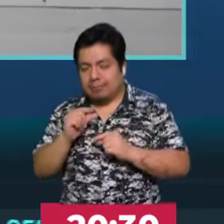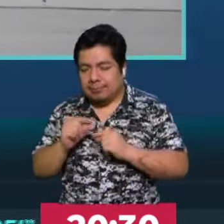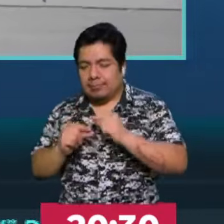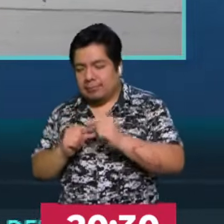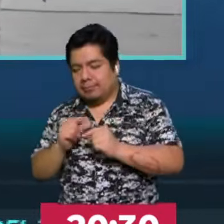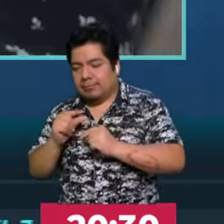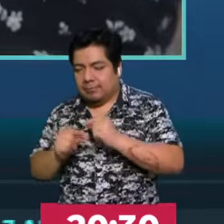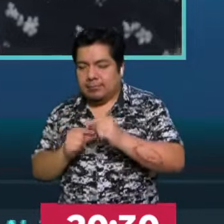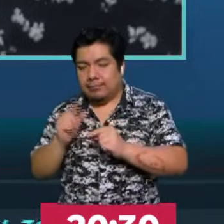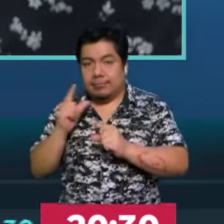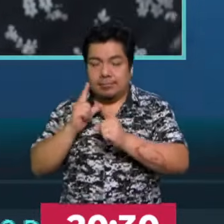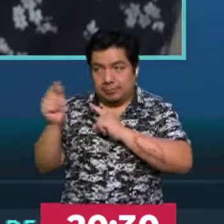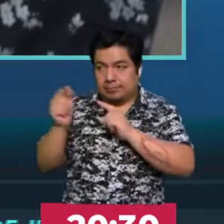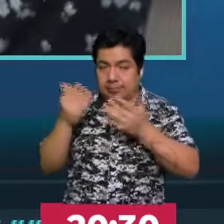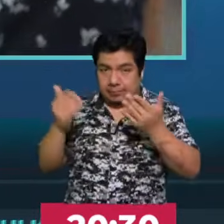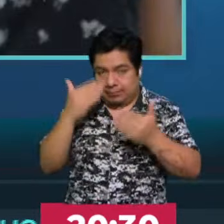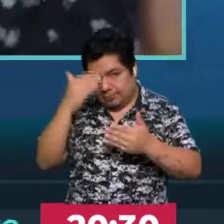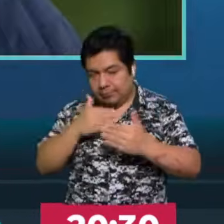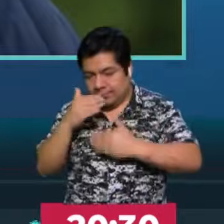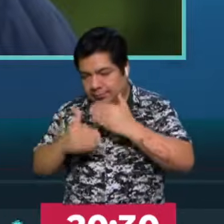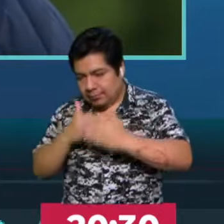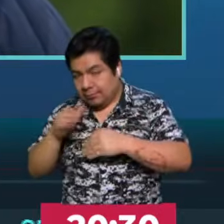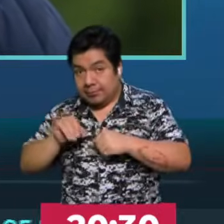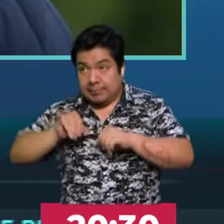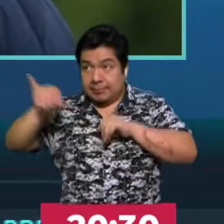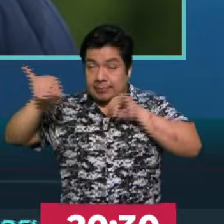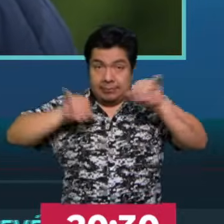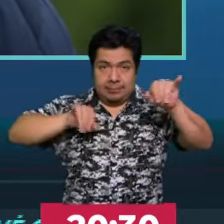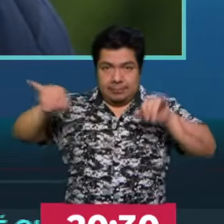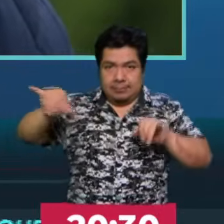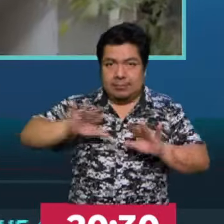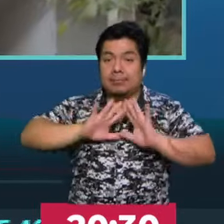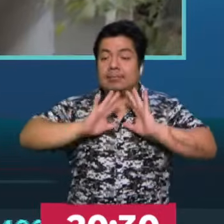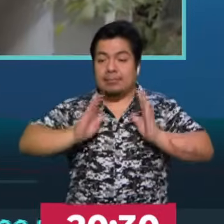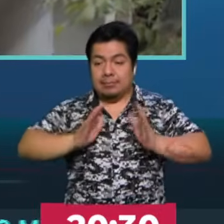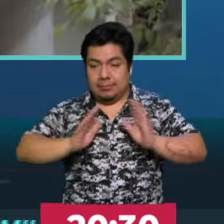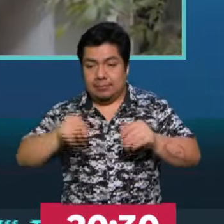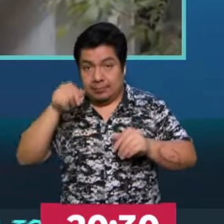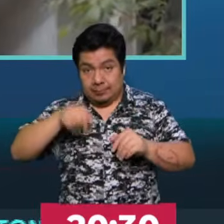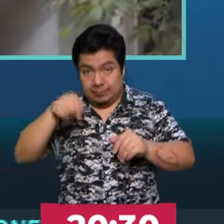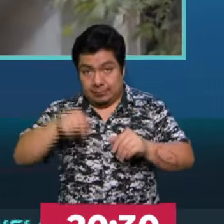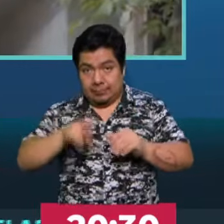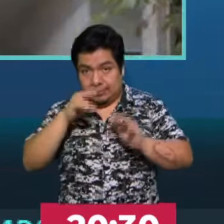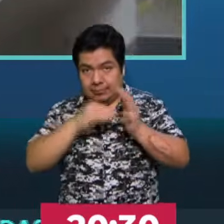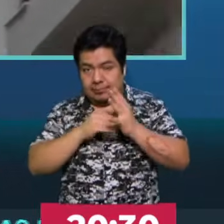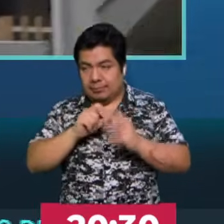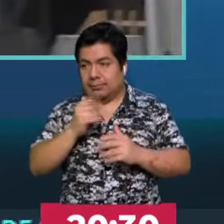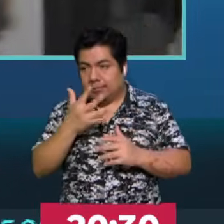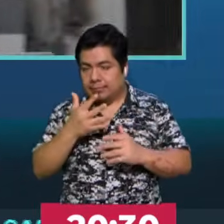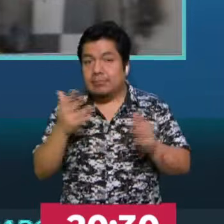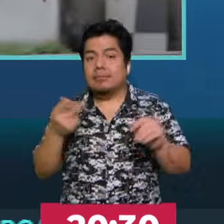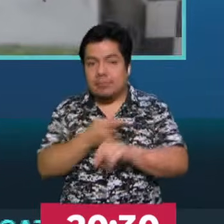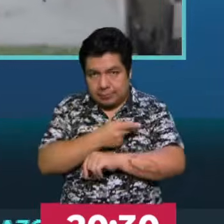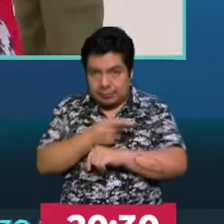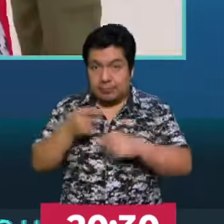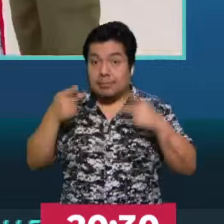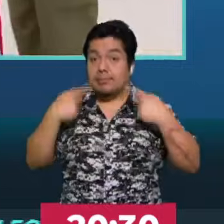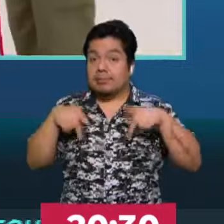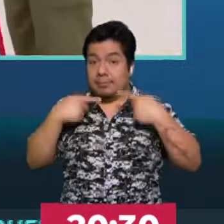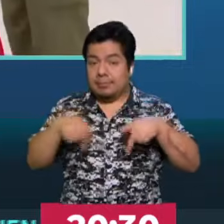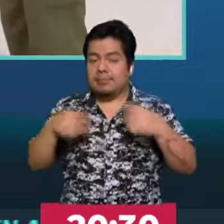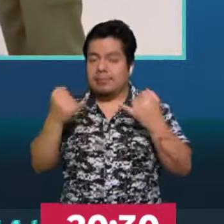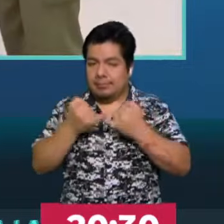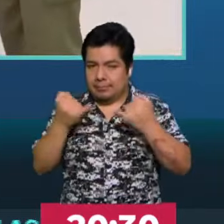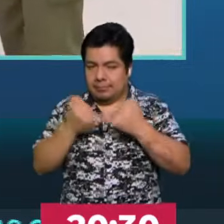se fue dando este proceso de las periferias. Pero ya en este siglo lo que también fue ocurriendo es que la población, y